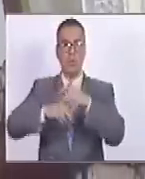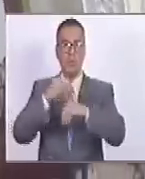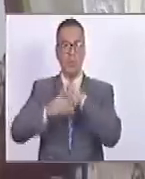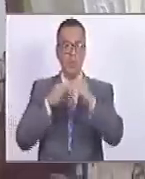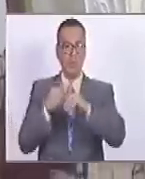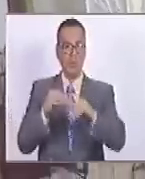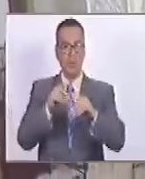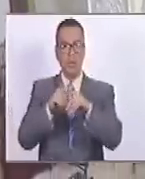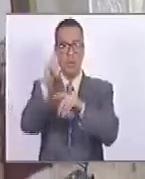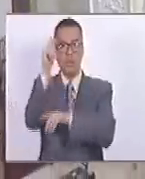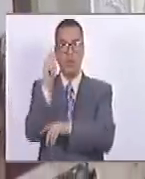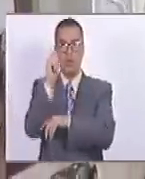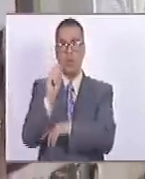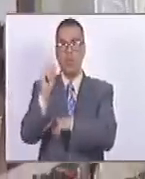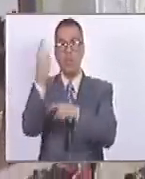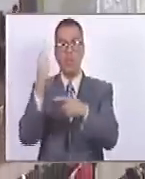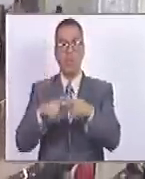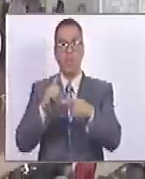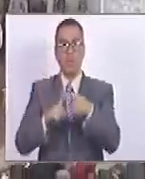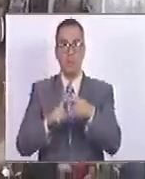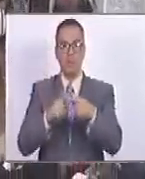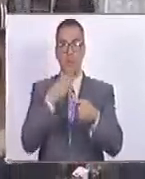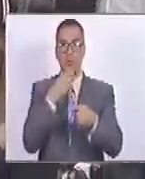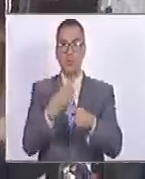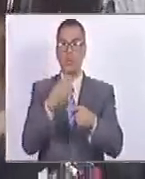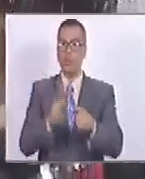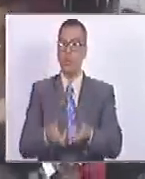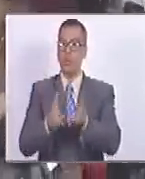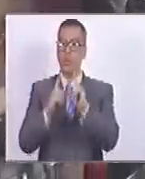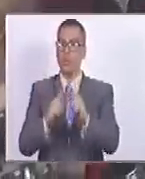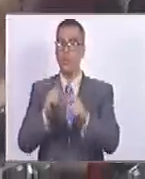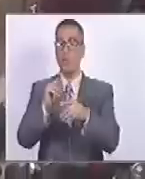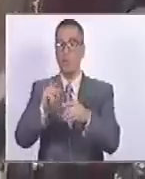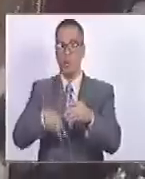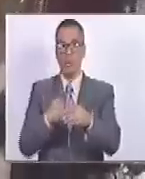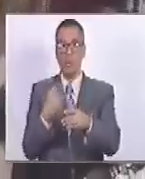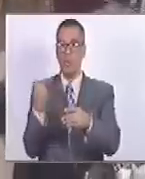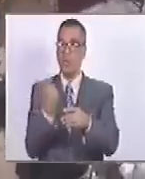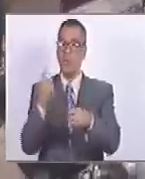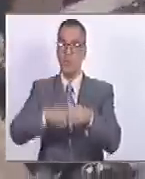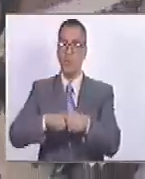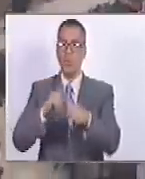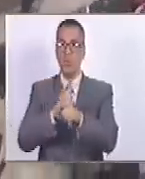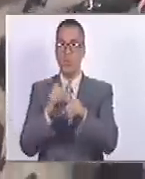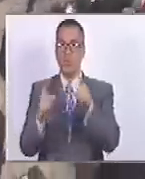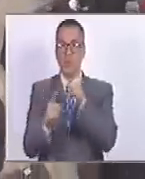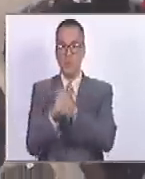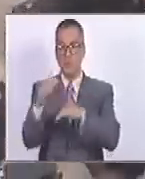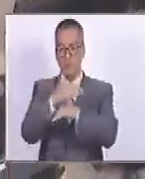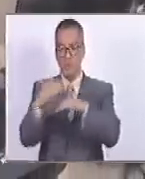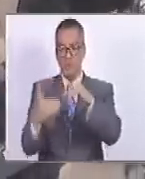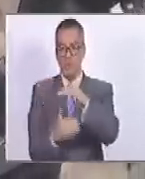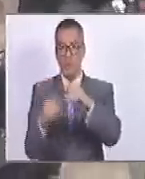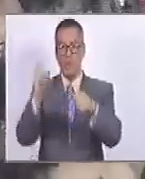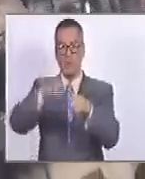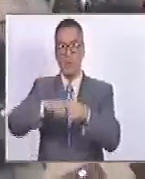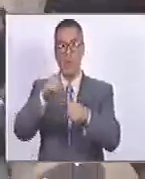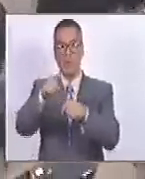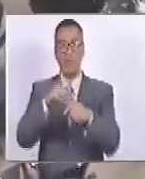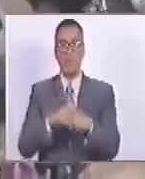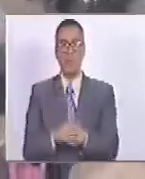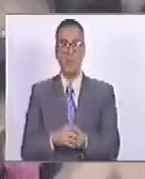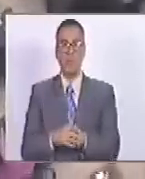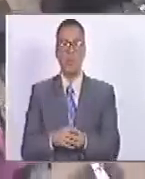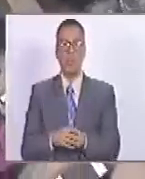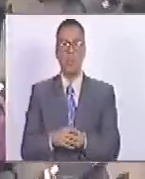por los ciudadanos diputados principales solicitando permiso para ausentarse e incorporar a sus suplentes indicados en lista